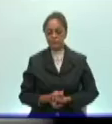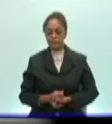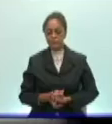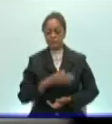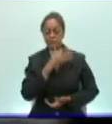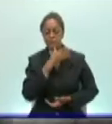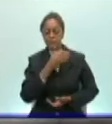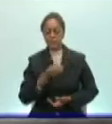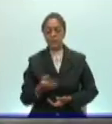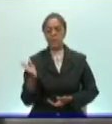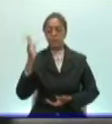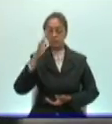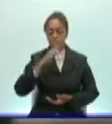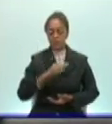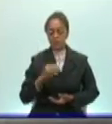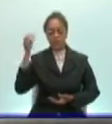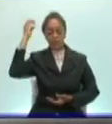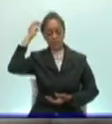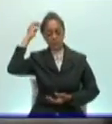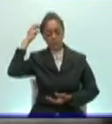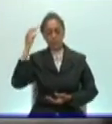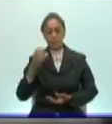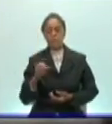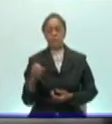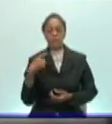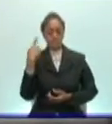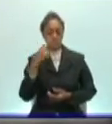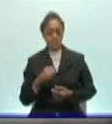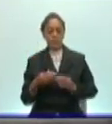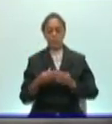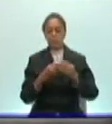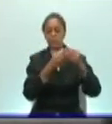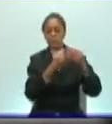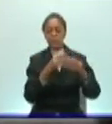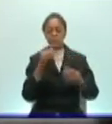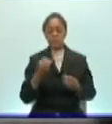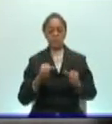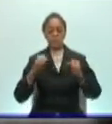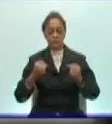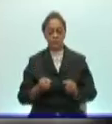Fidel Castro regresa al gobierno y su imagen como líder se fortalece ante